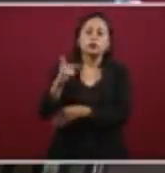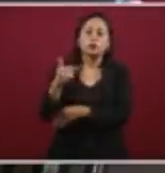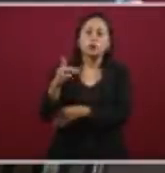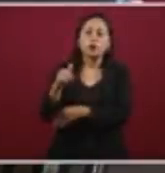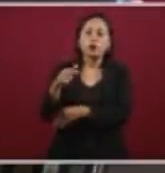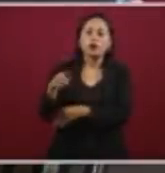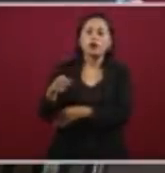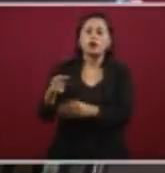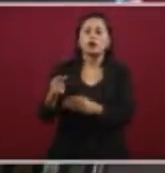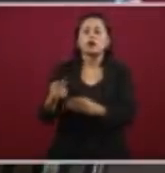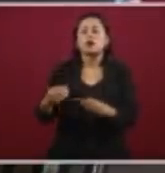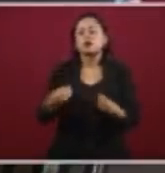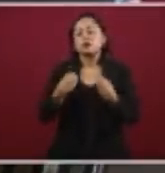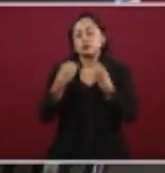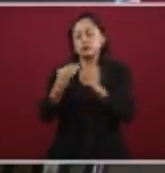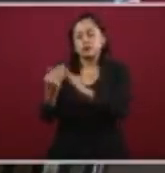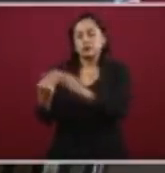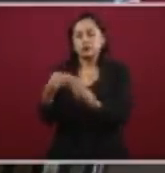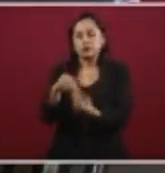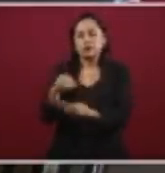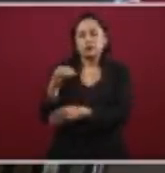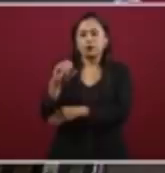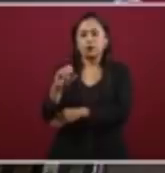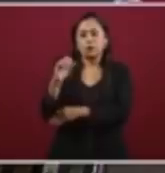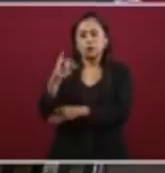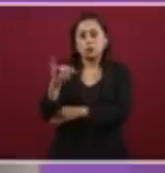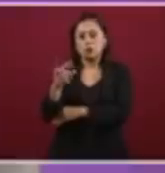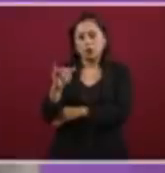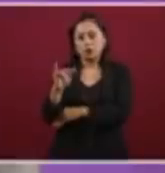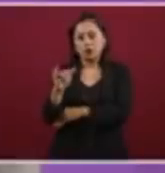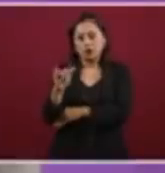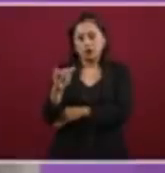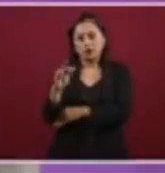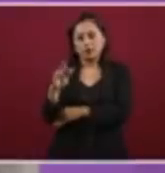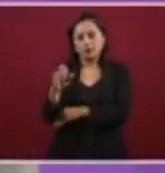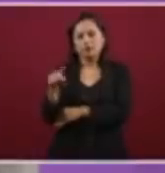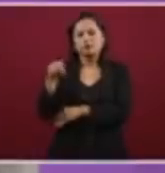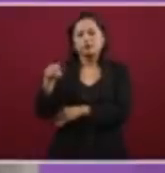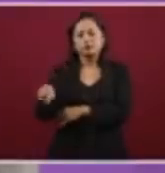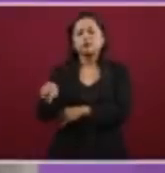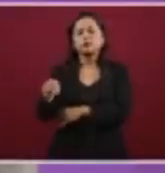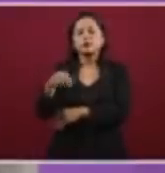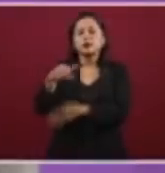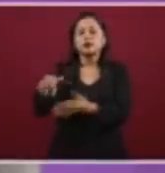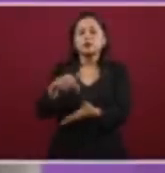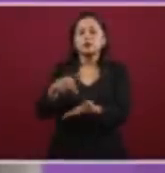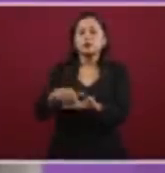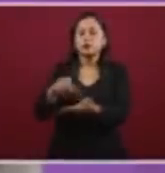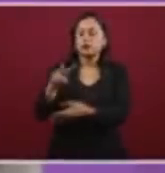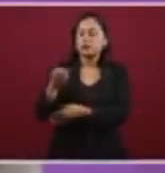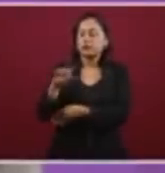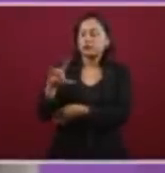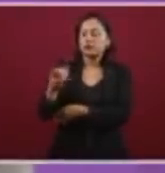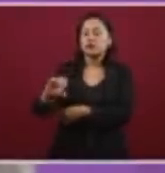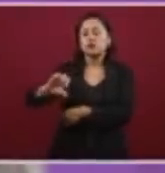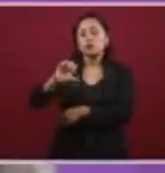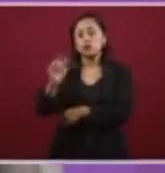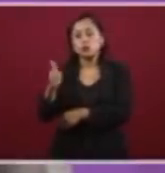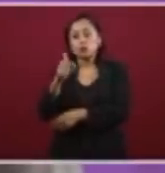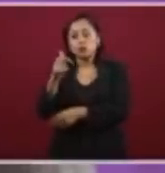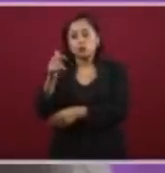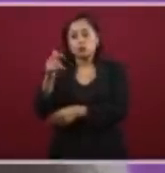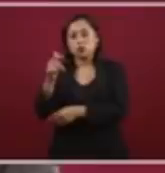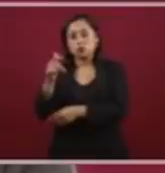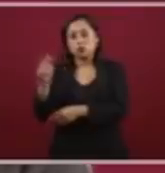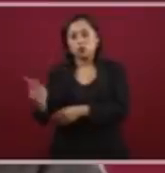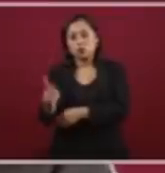en particular un operativo muy importante del municipio de mezcala y el ejido de carrizalillo el de huitzuco que está en proceso